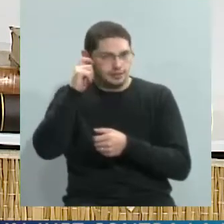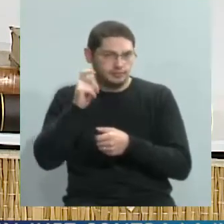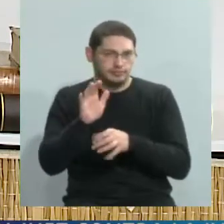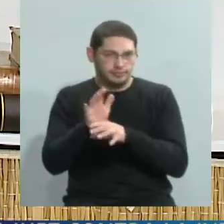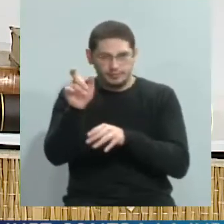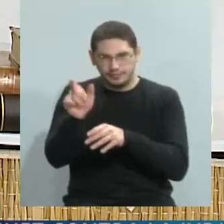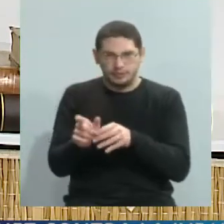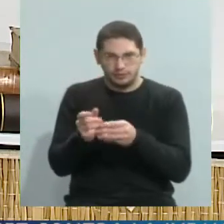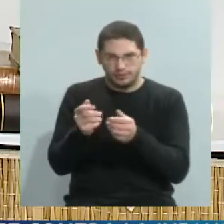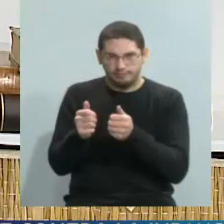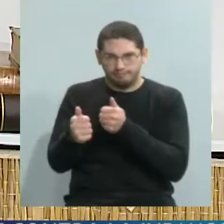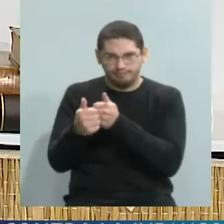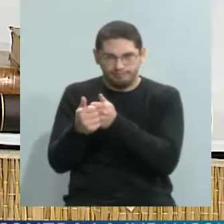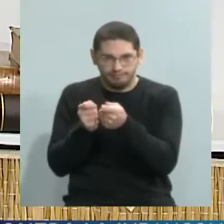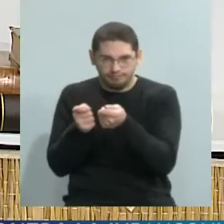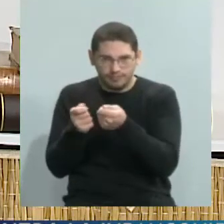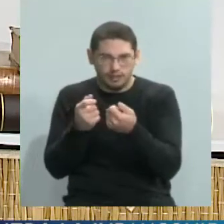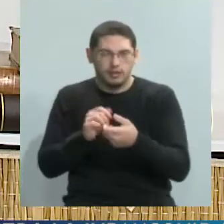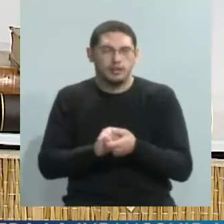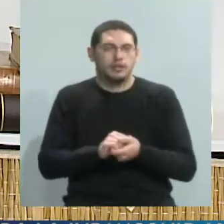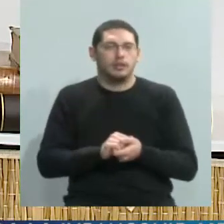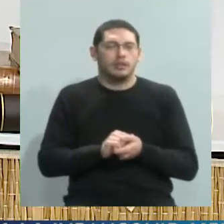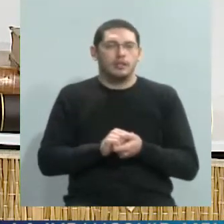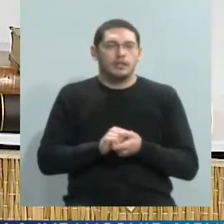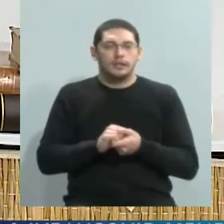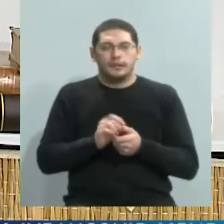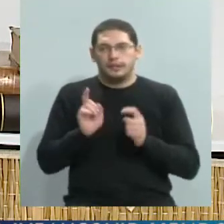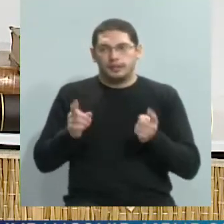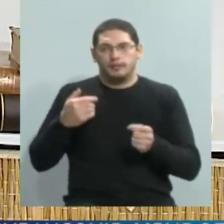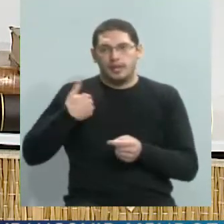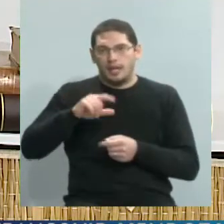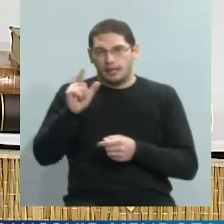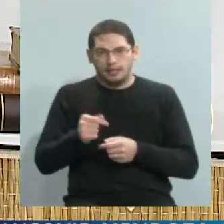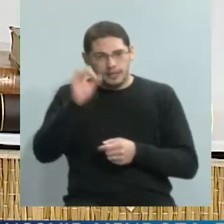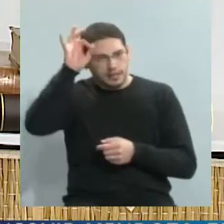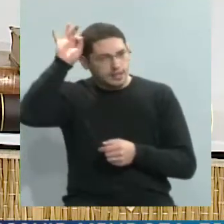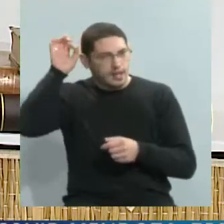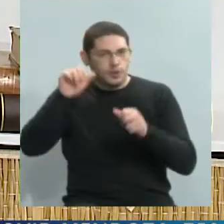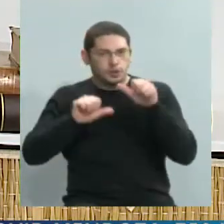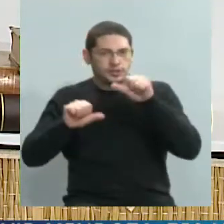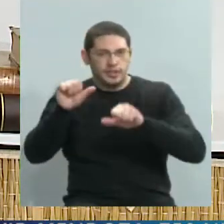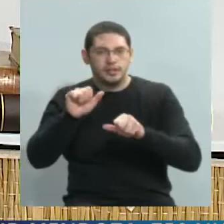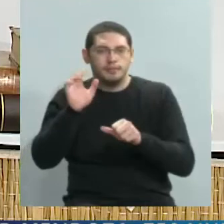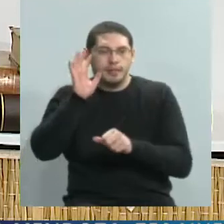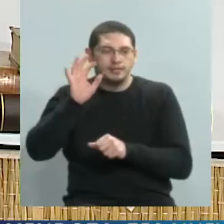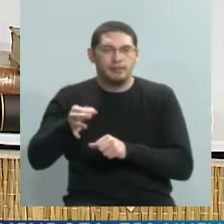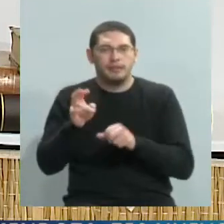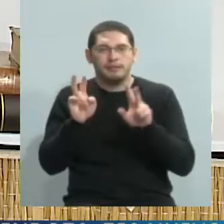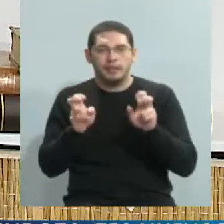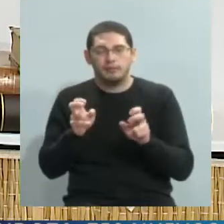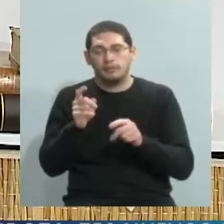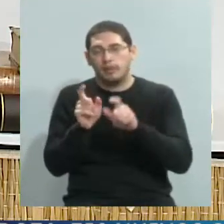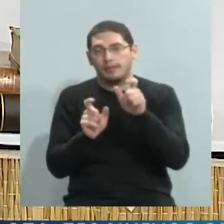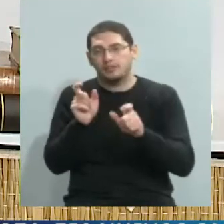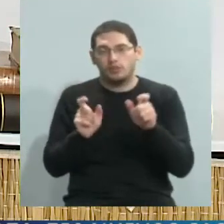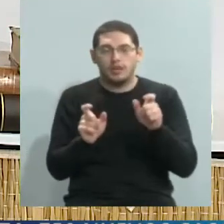tenido la neurociencia en la Argentina y también, como decíamos, en el mundo, para conocer un poquito del tema, porque mientras hay gente que obviamente